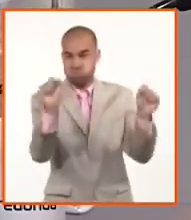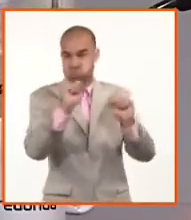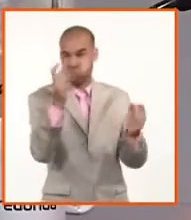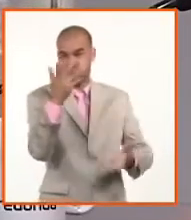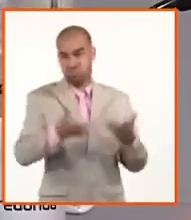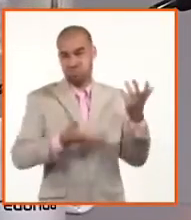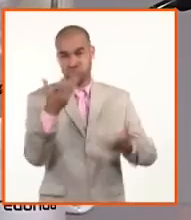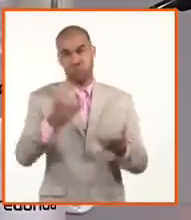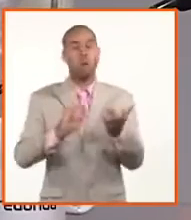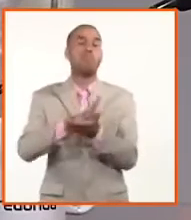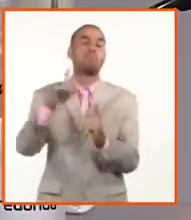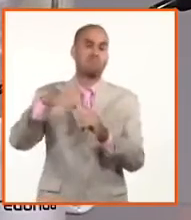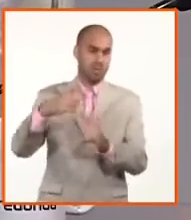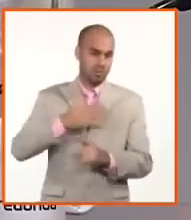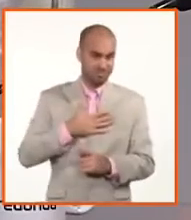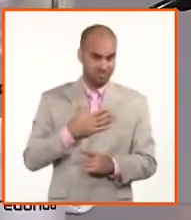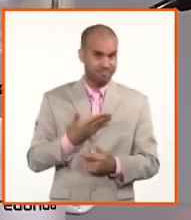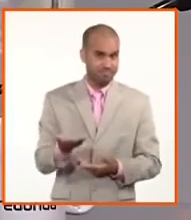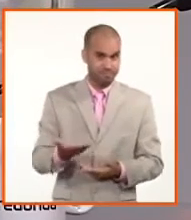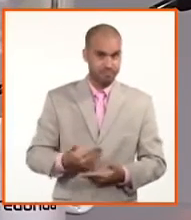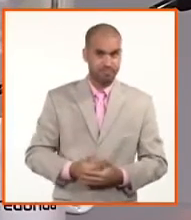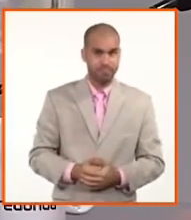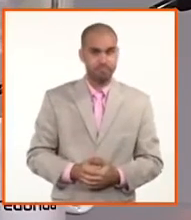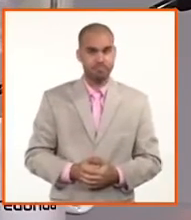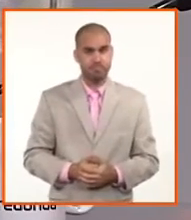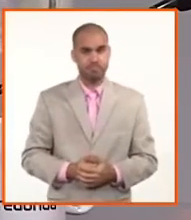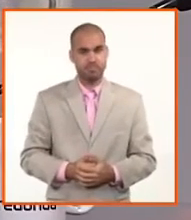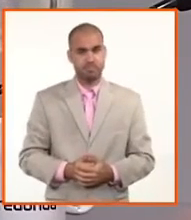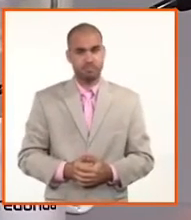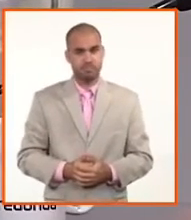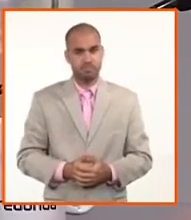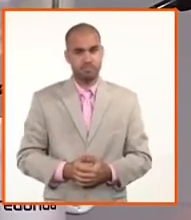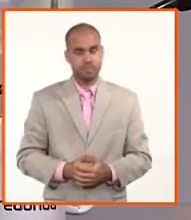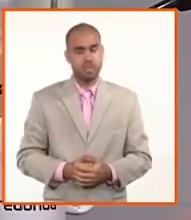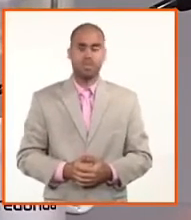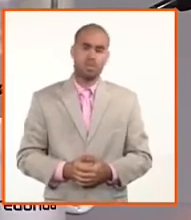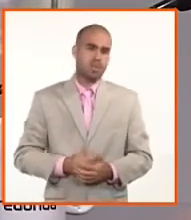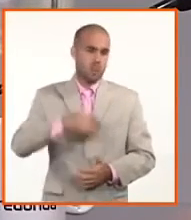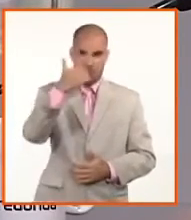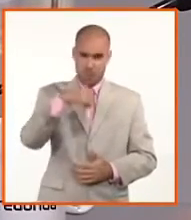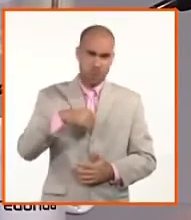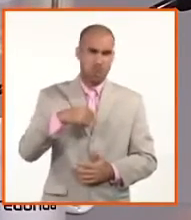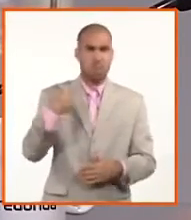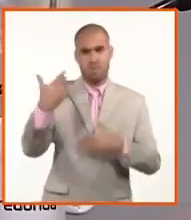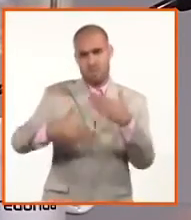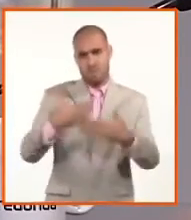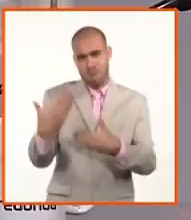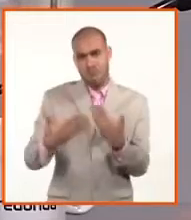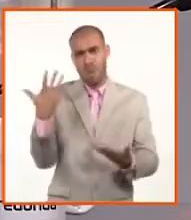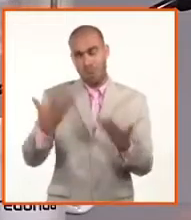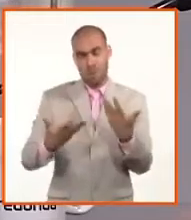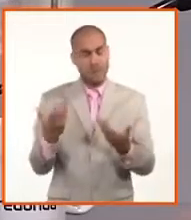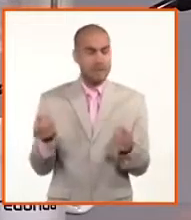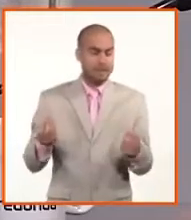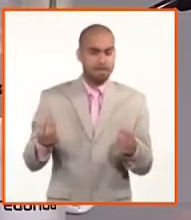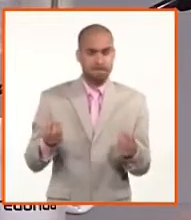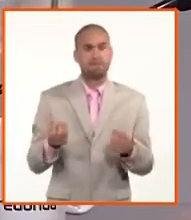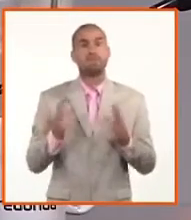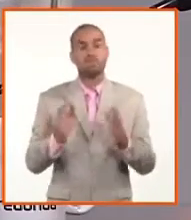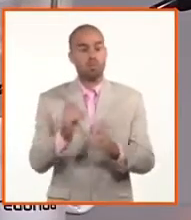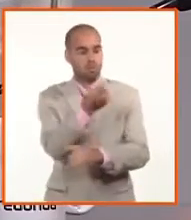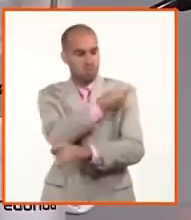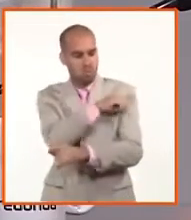en Matanzas, provocado por un fenómeno de la naturaleza, y hasta ahí el pueblo cubano